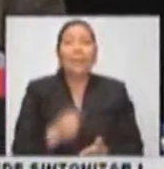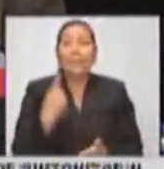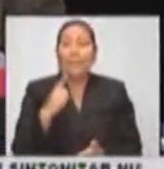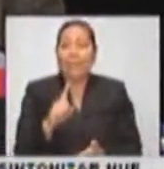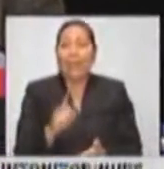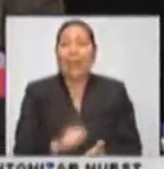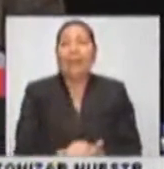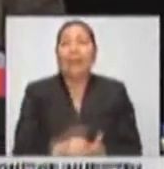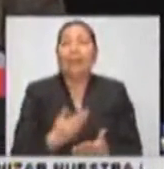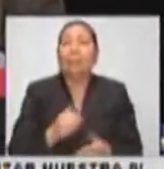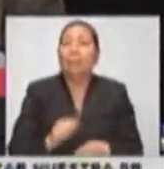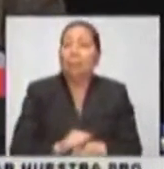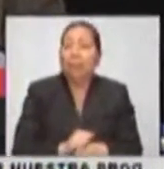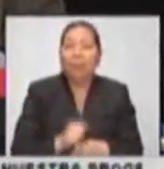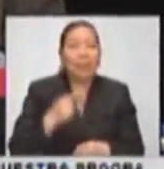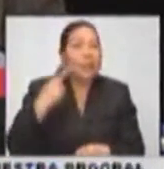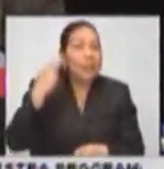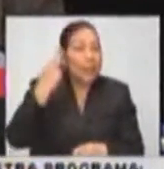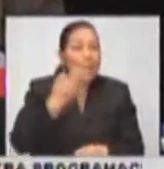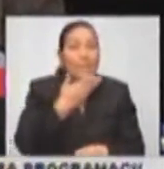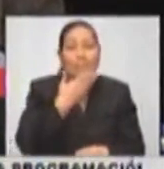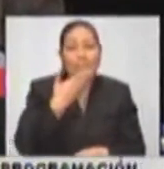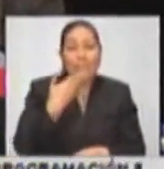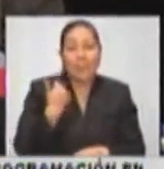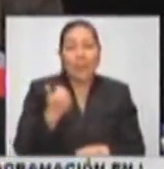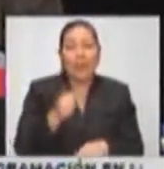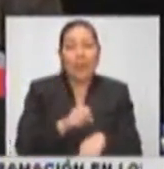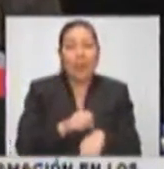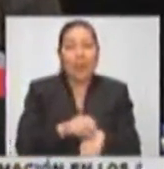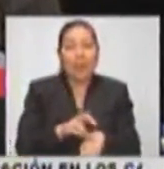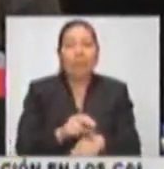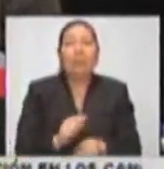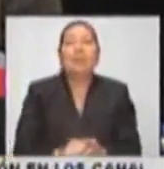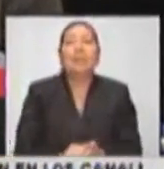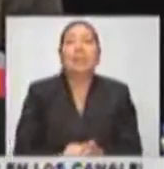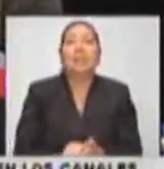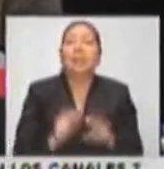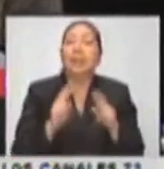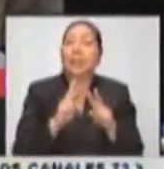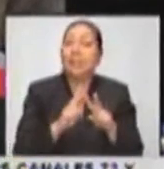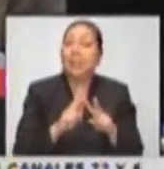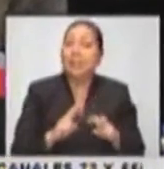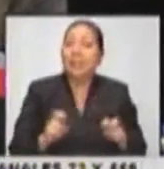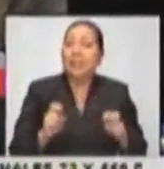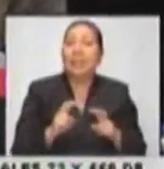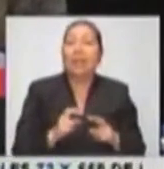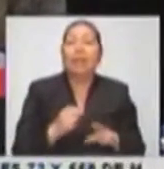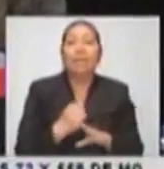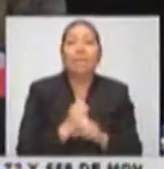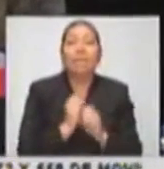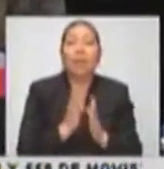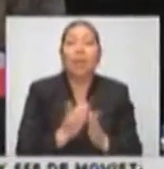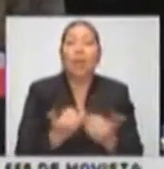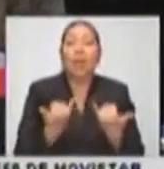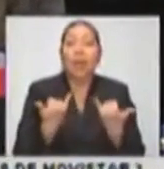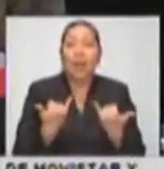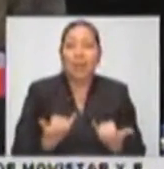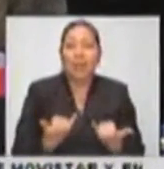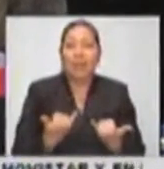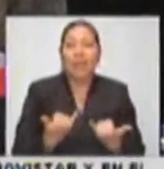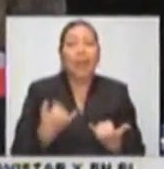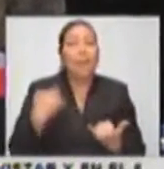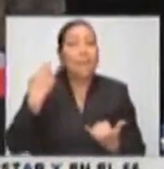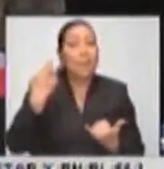para entrenarnos, reflexionar, mejorar nuestras capacidades de análisis y de formulación y actualización